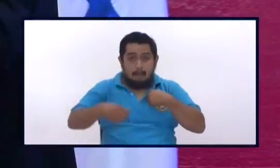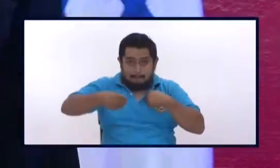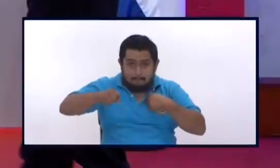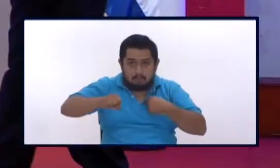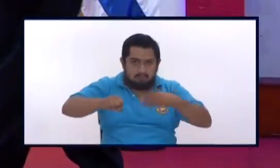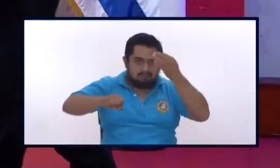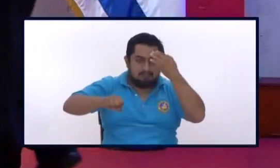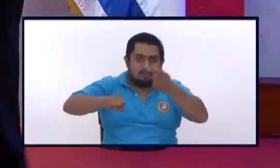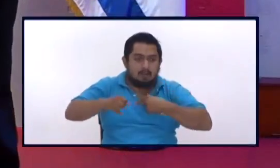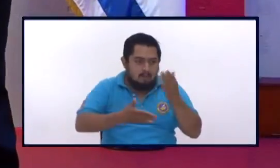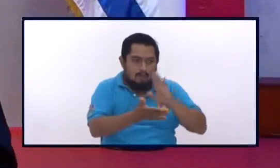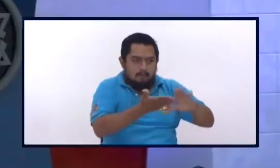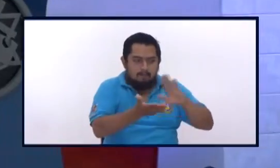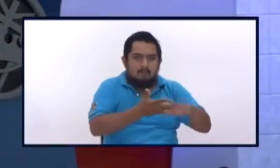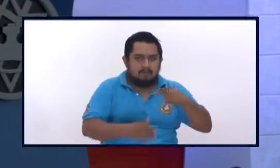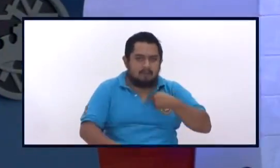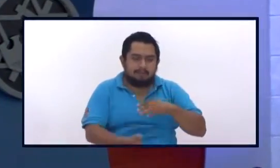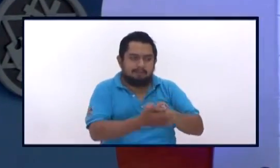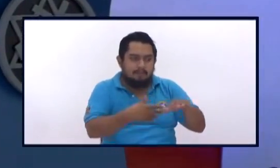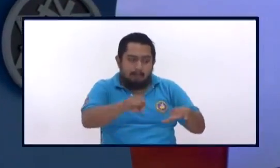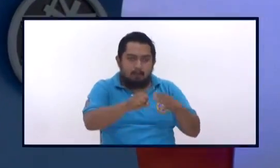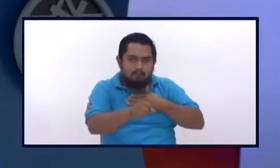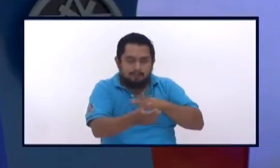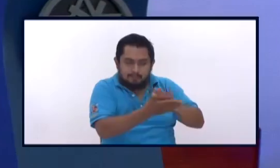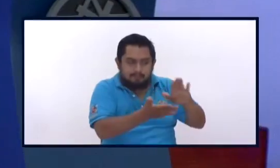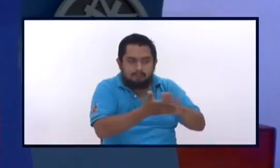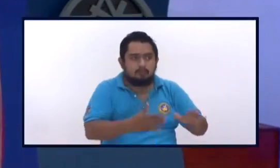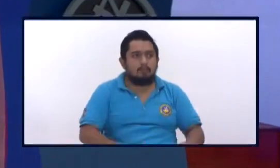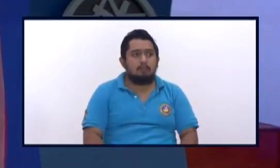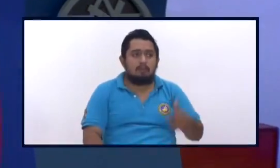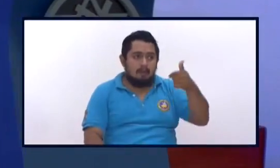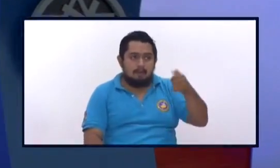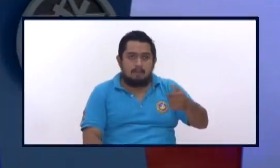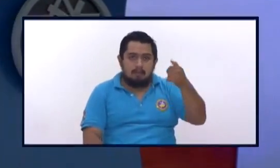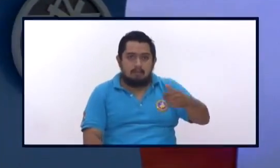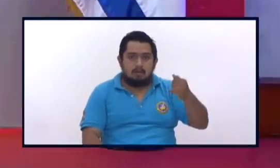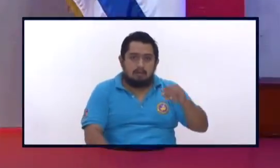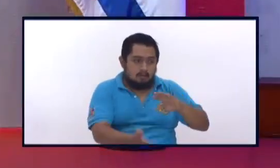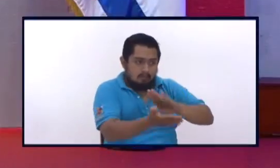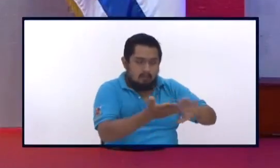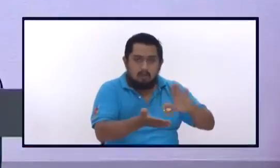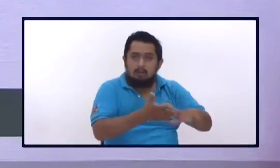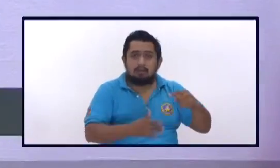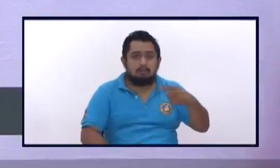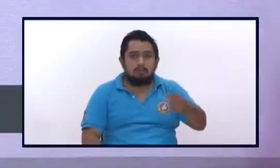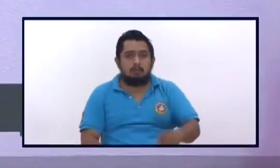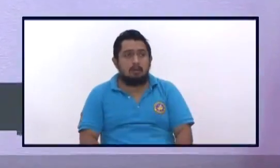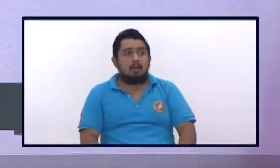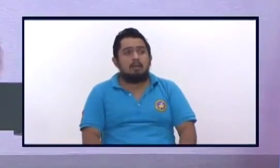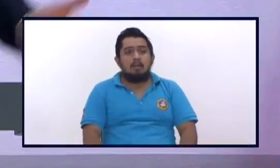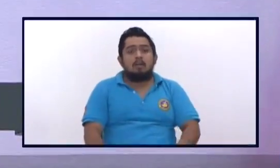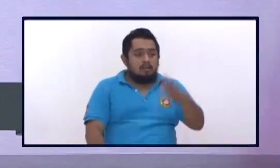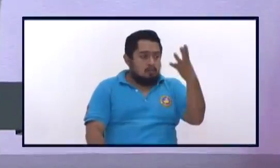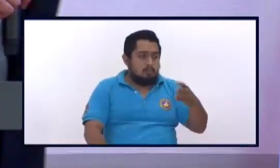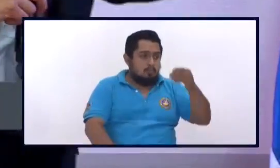que les he contado que la estoy pagando al banco agrícola y mes a mes aunque sea en pandemia siempre te mandan la cuenta y cuatro días antes de que se te